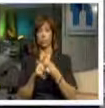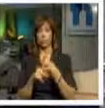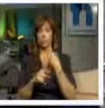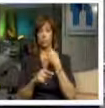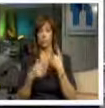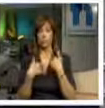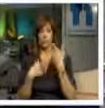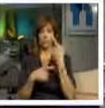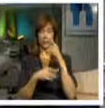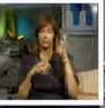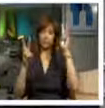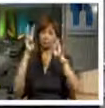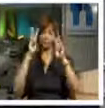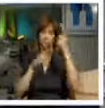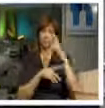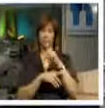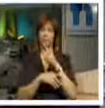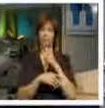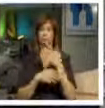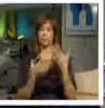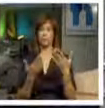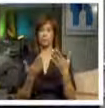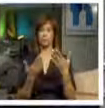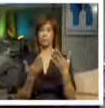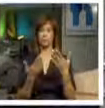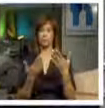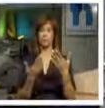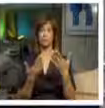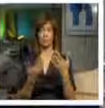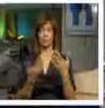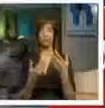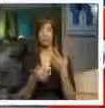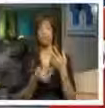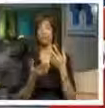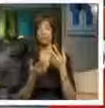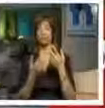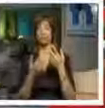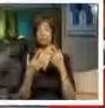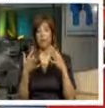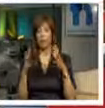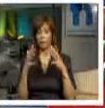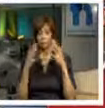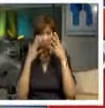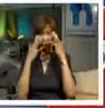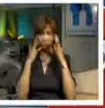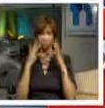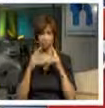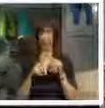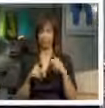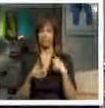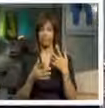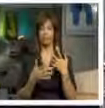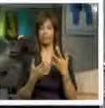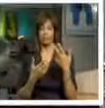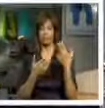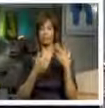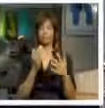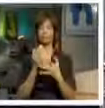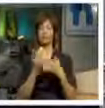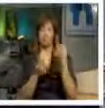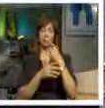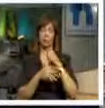que tengan la preocupación de varsovia está ocupado pero hay que cuidarse en este nuestro rol de la tecnología